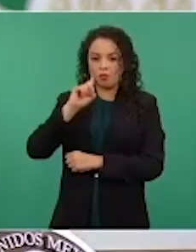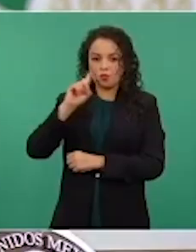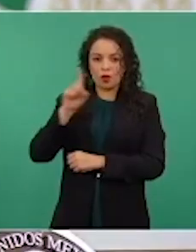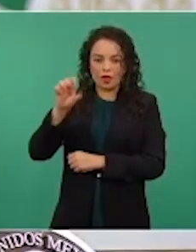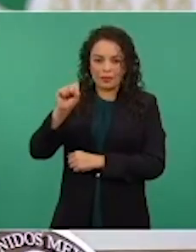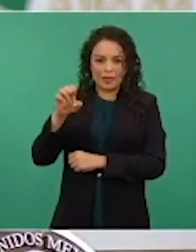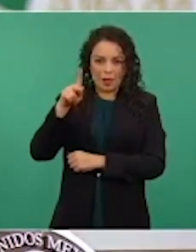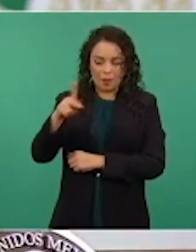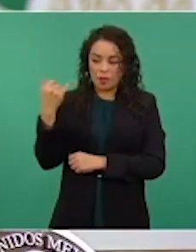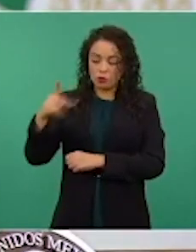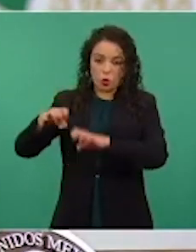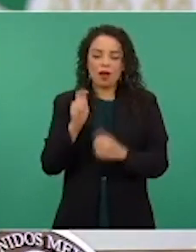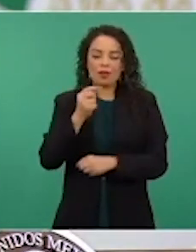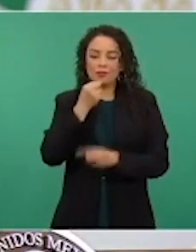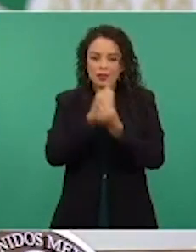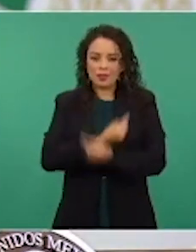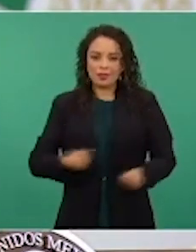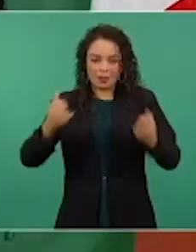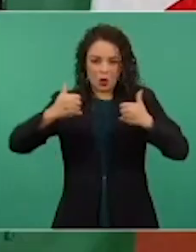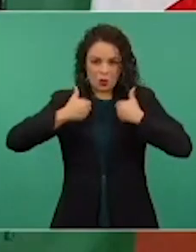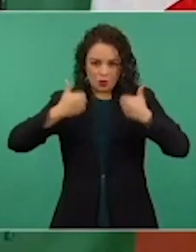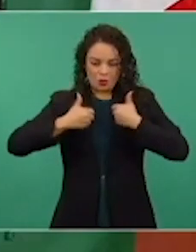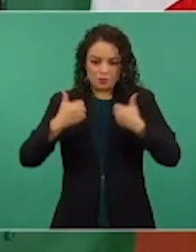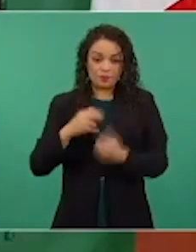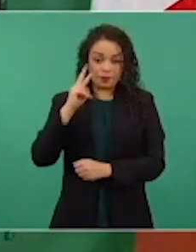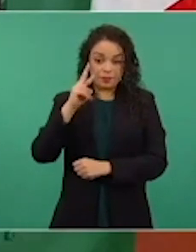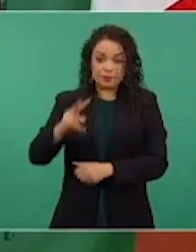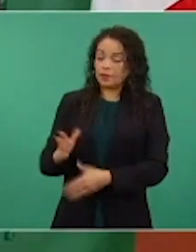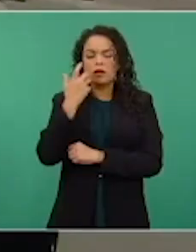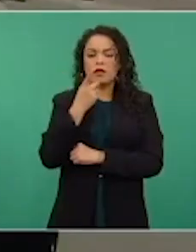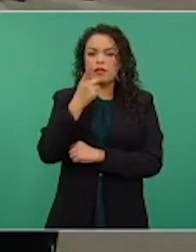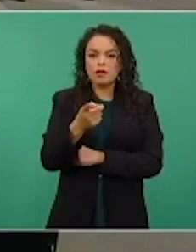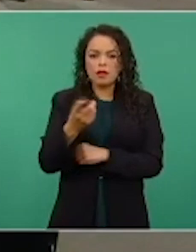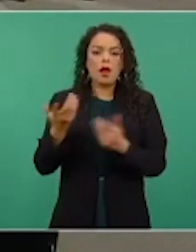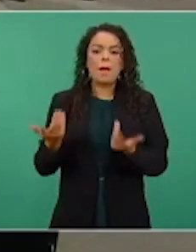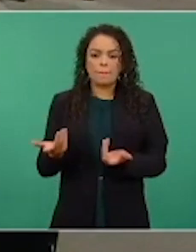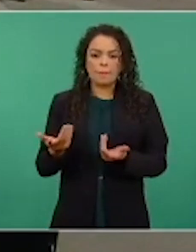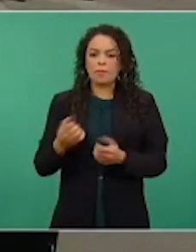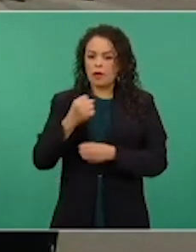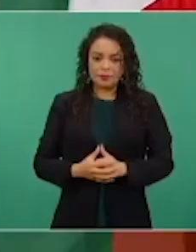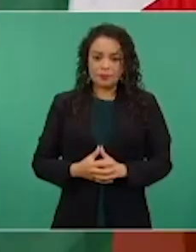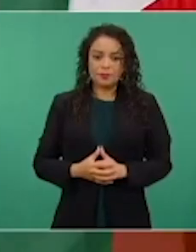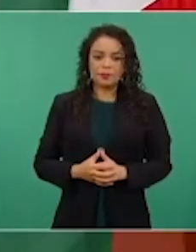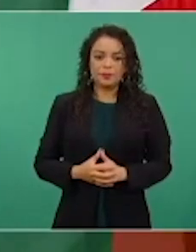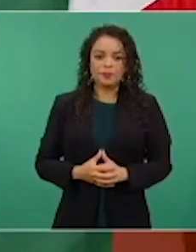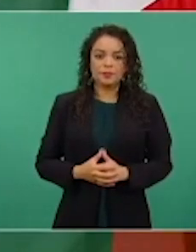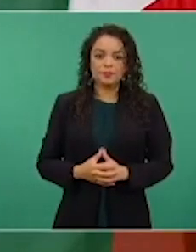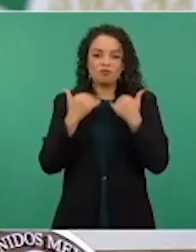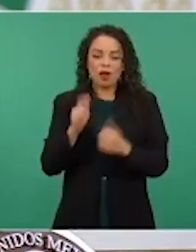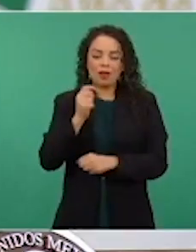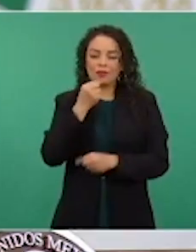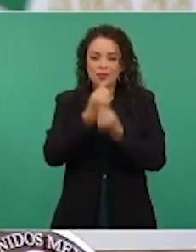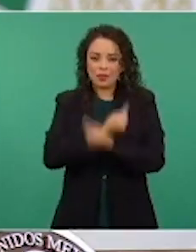personas menores de edad, pues destacó que solamente un 0.15% de las escuelas han tenido alguna